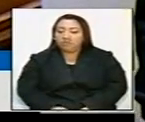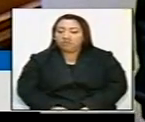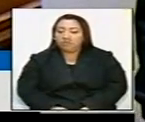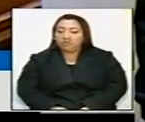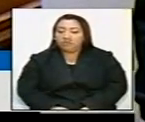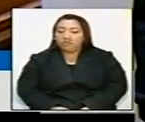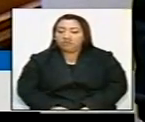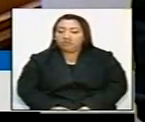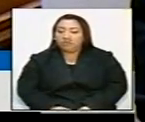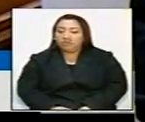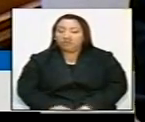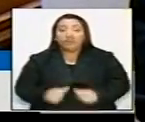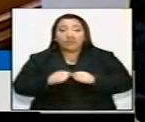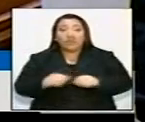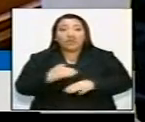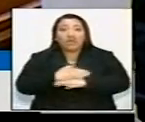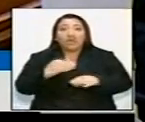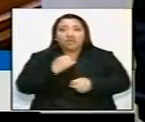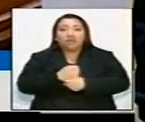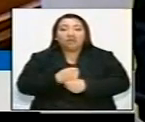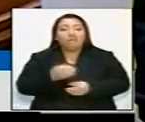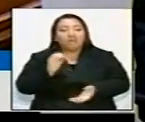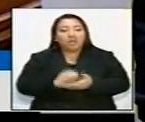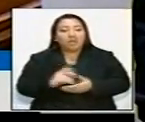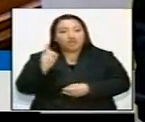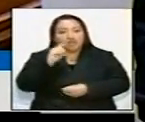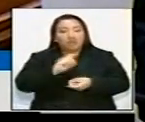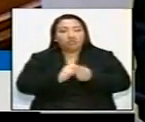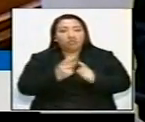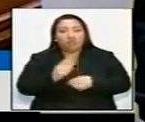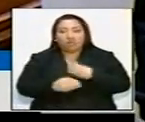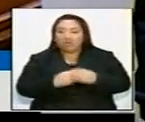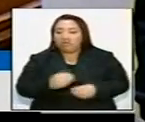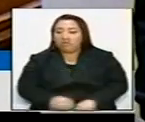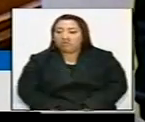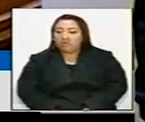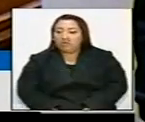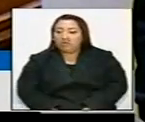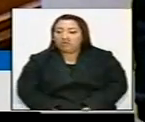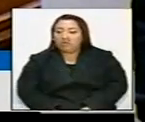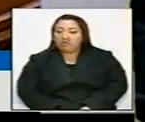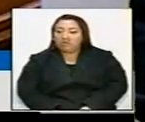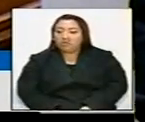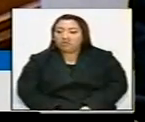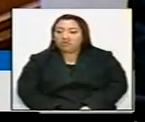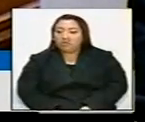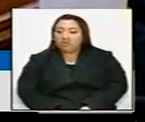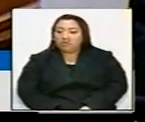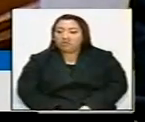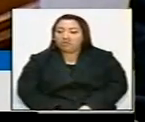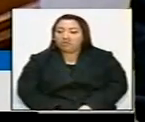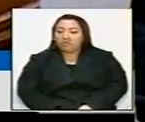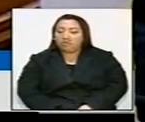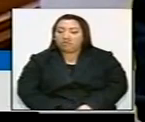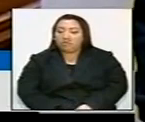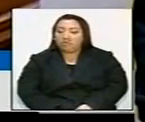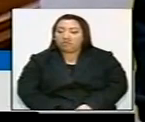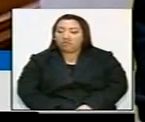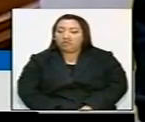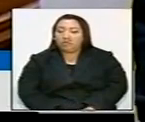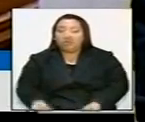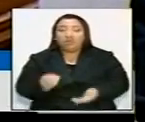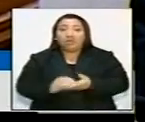el empleo es complejo, más en el mundo del cambio que tenemos. Entonces, si queremos ser competitivos, tenemos que dar las